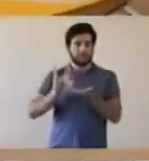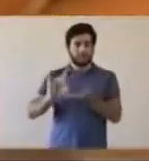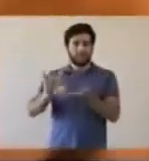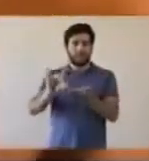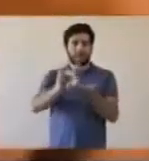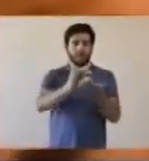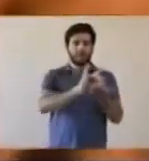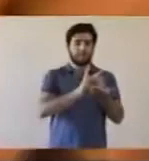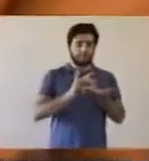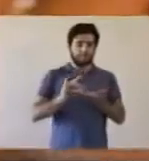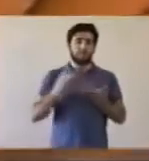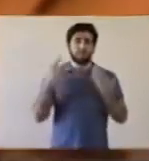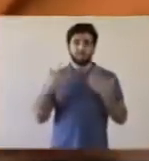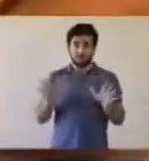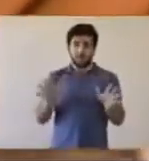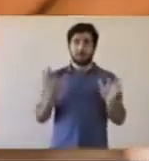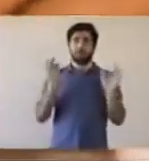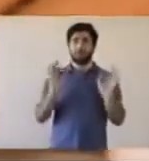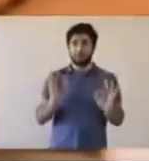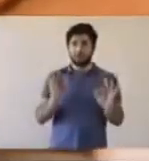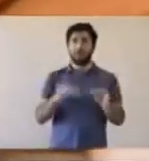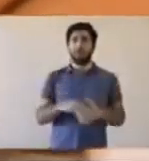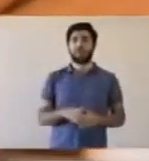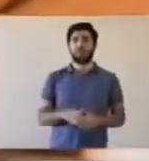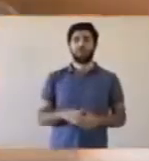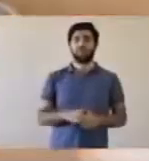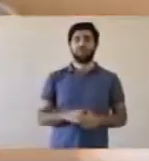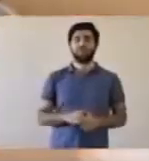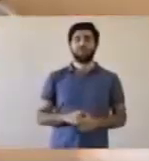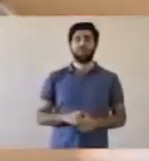Ahora, ya tenemos los nombres, ¿sí?